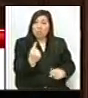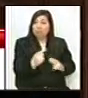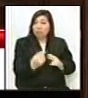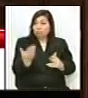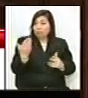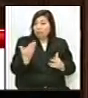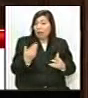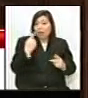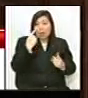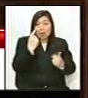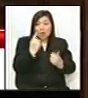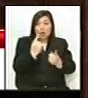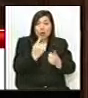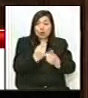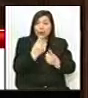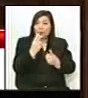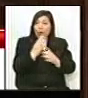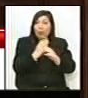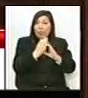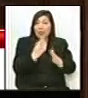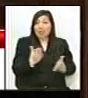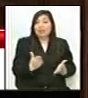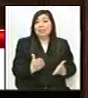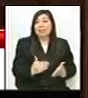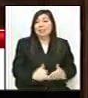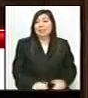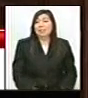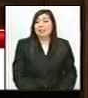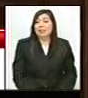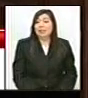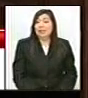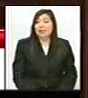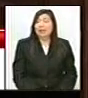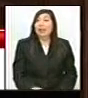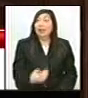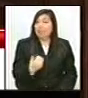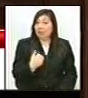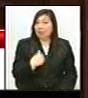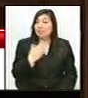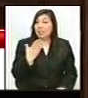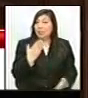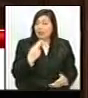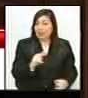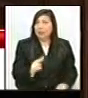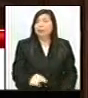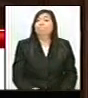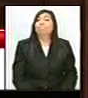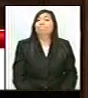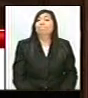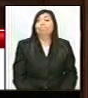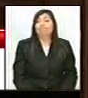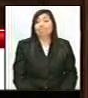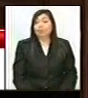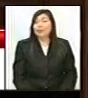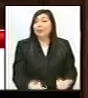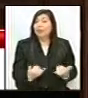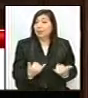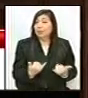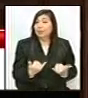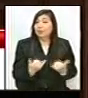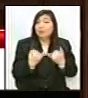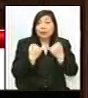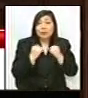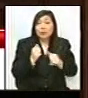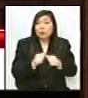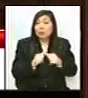ha puesto en conocimiento hace 2 días de manera oficial, hay que tener en cuenta lo siguiente, que este